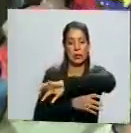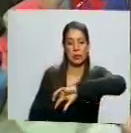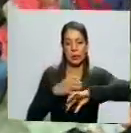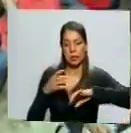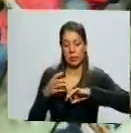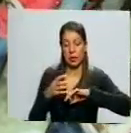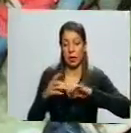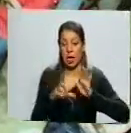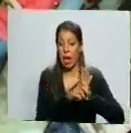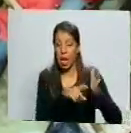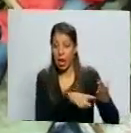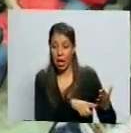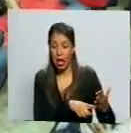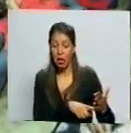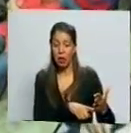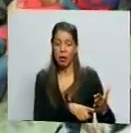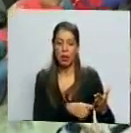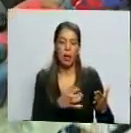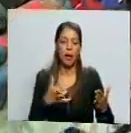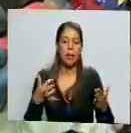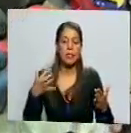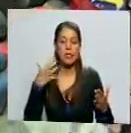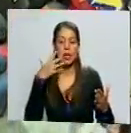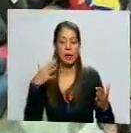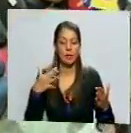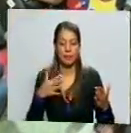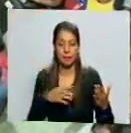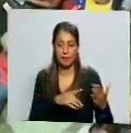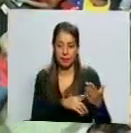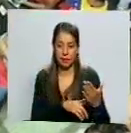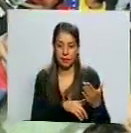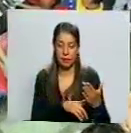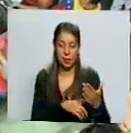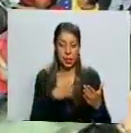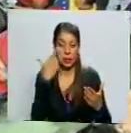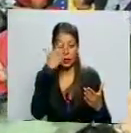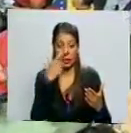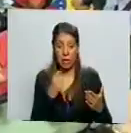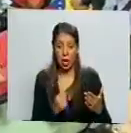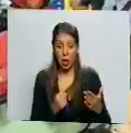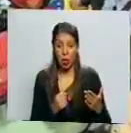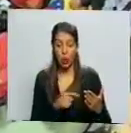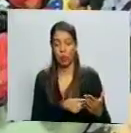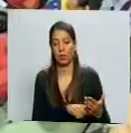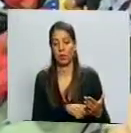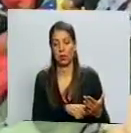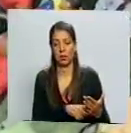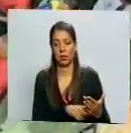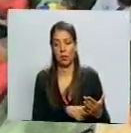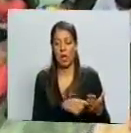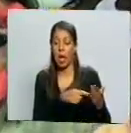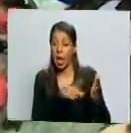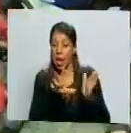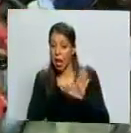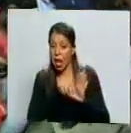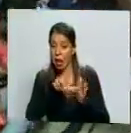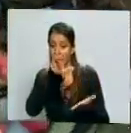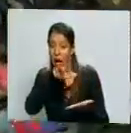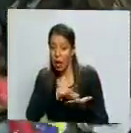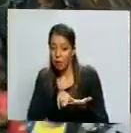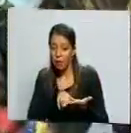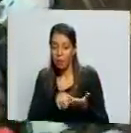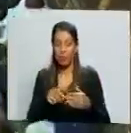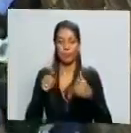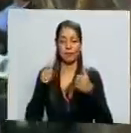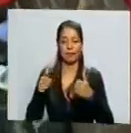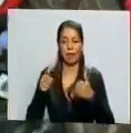este instrumento, por ejemplo, estoy seguro de que va a posibilitar de